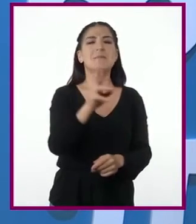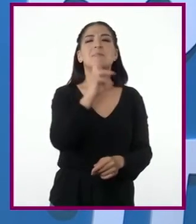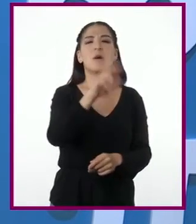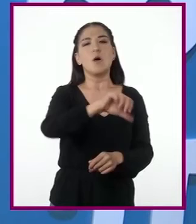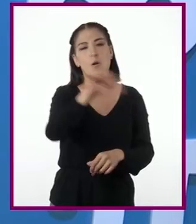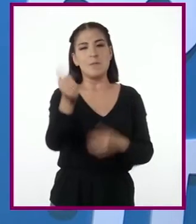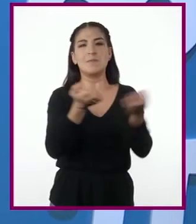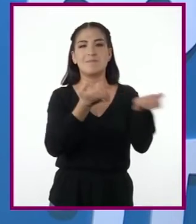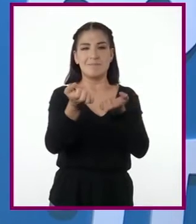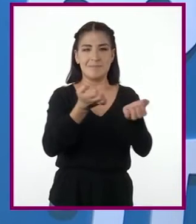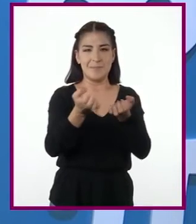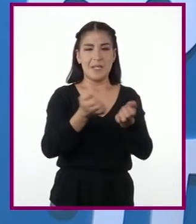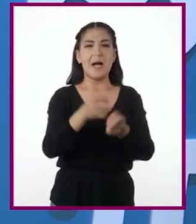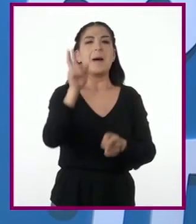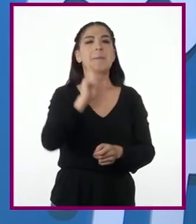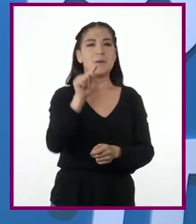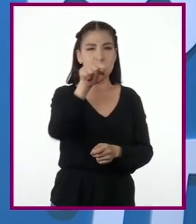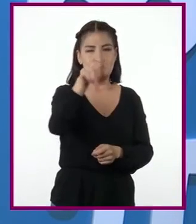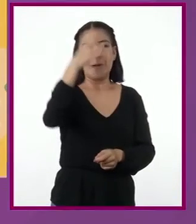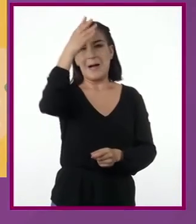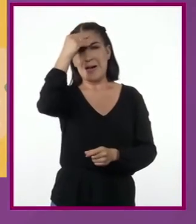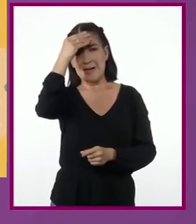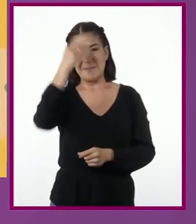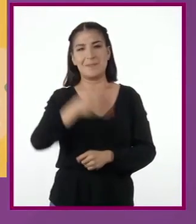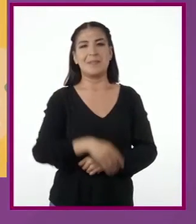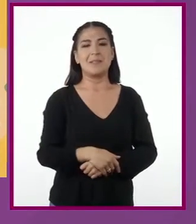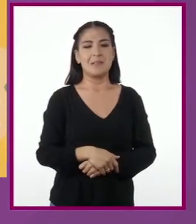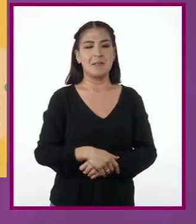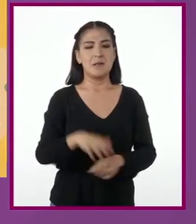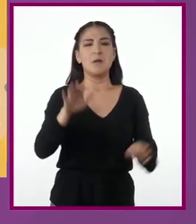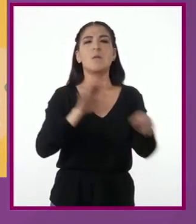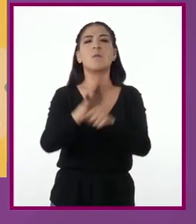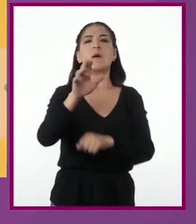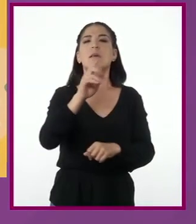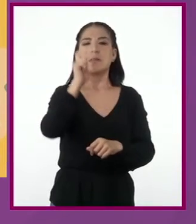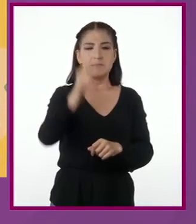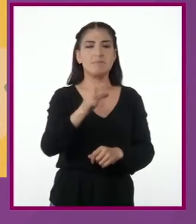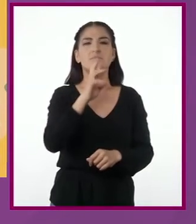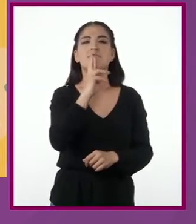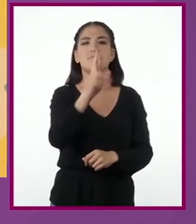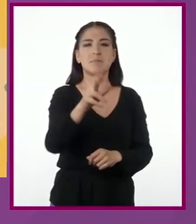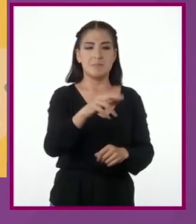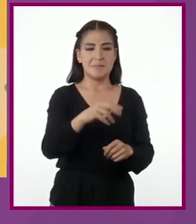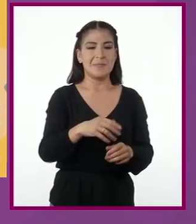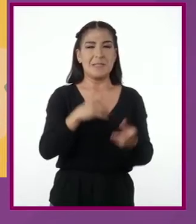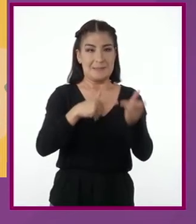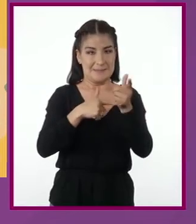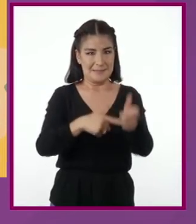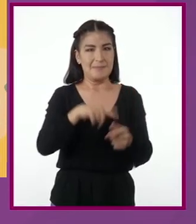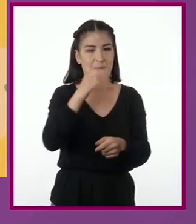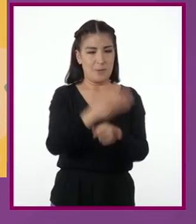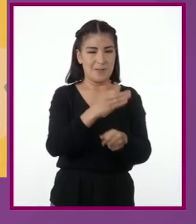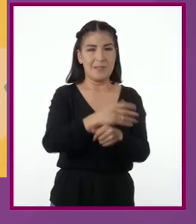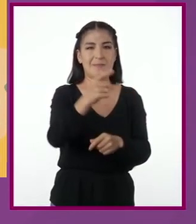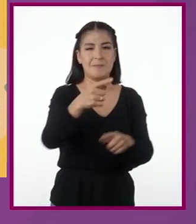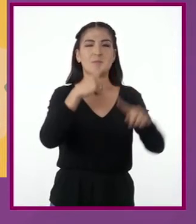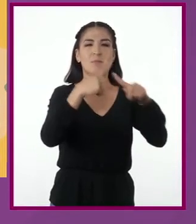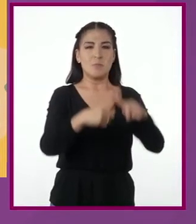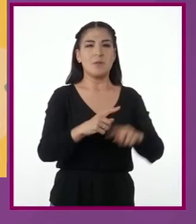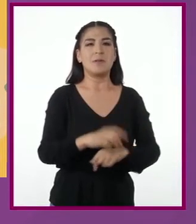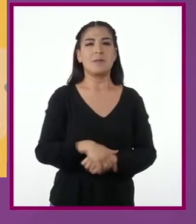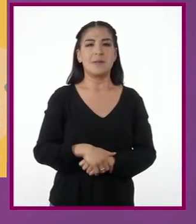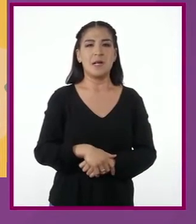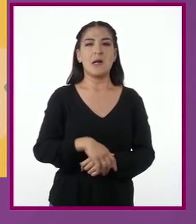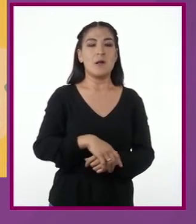algunos ejercicios. Te reto a saber, ¿cuál es el producto correcto en la siguiente multiplicación?